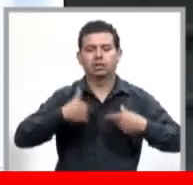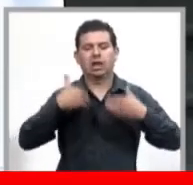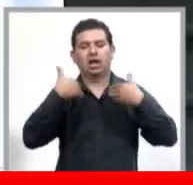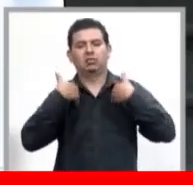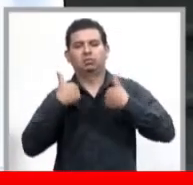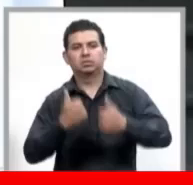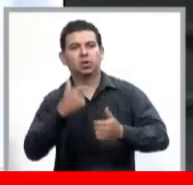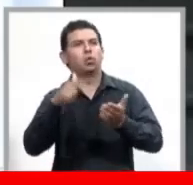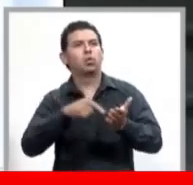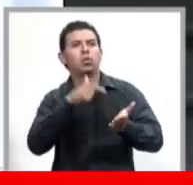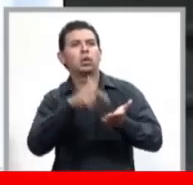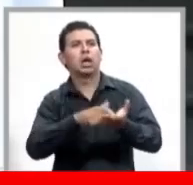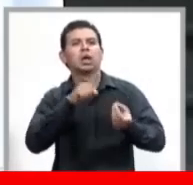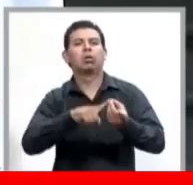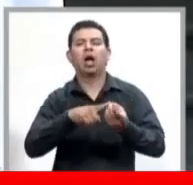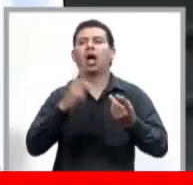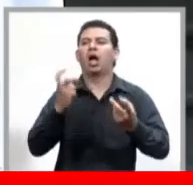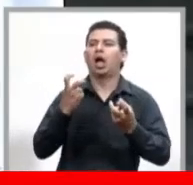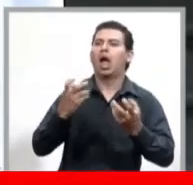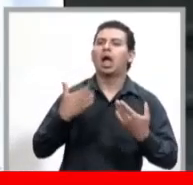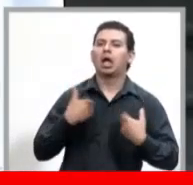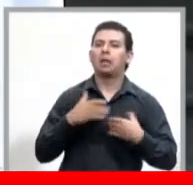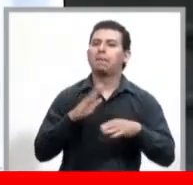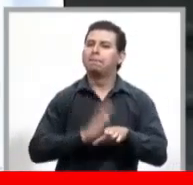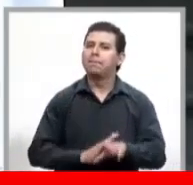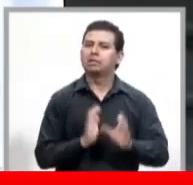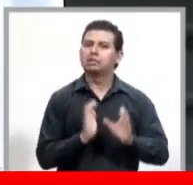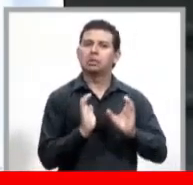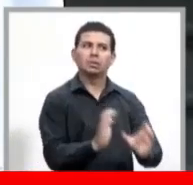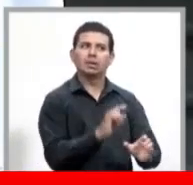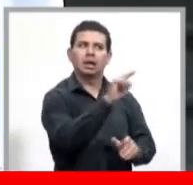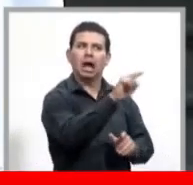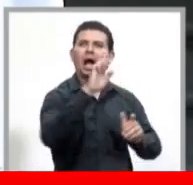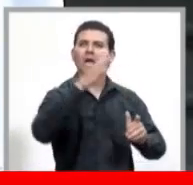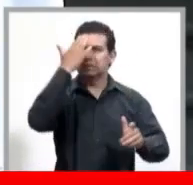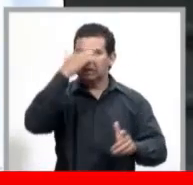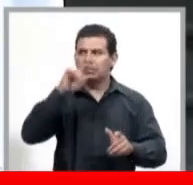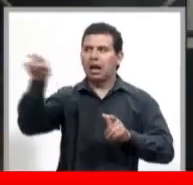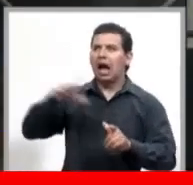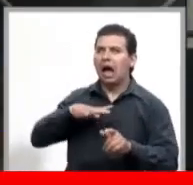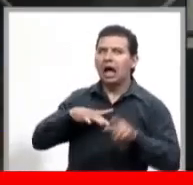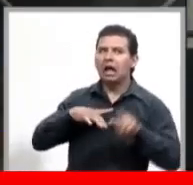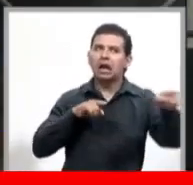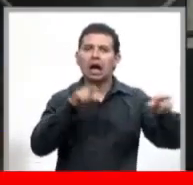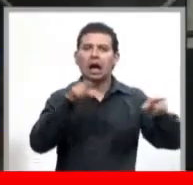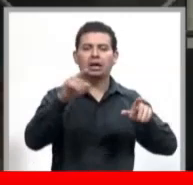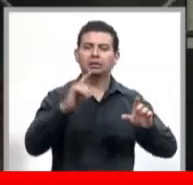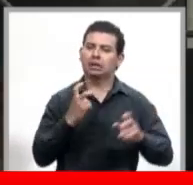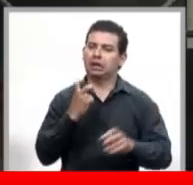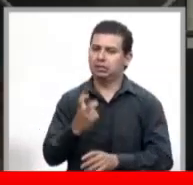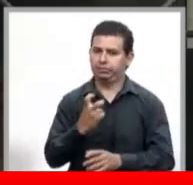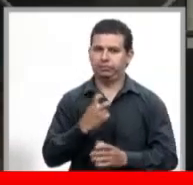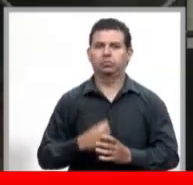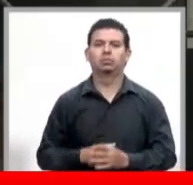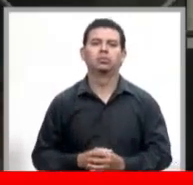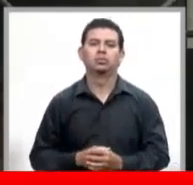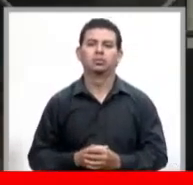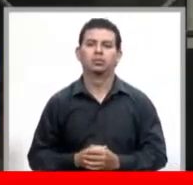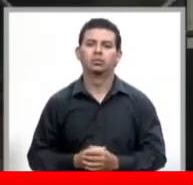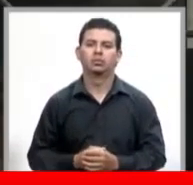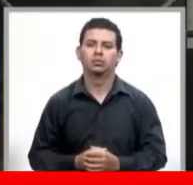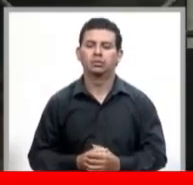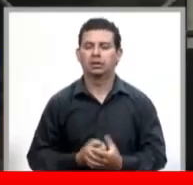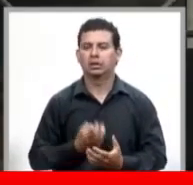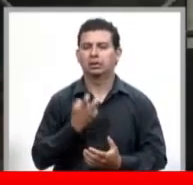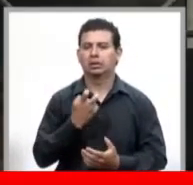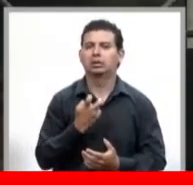tomen e incrementen sus medidas de prevención y de protección. Lo que les puedo decir es que la